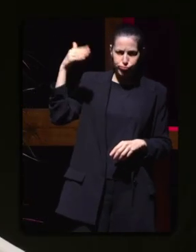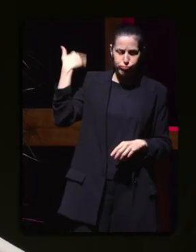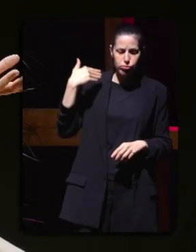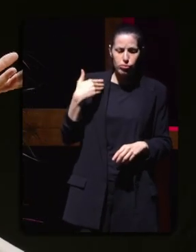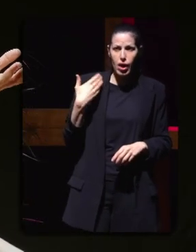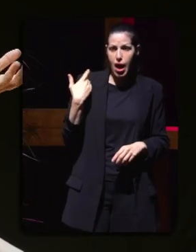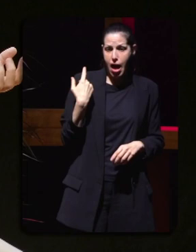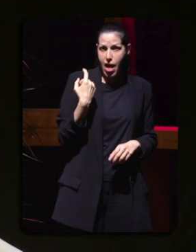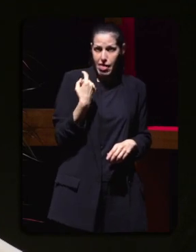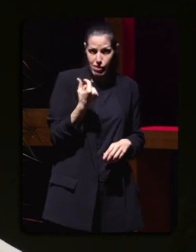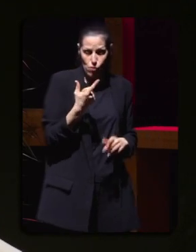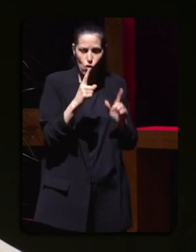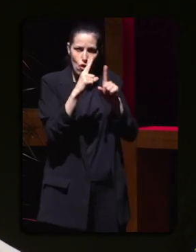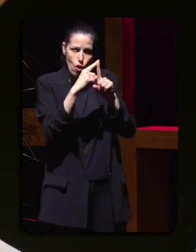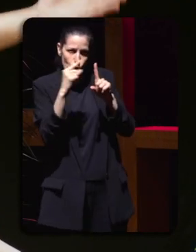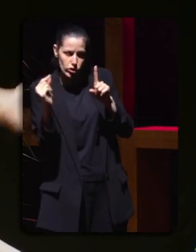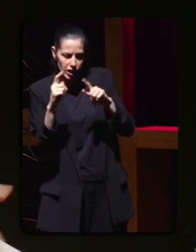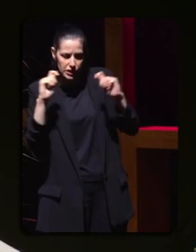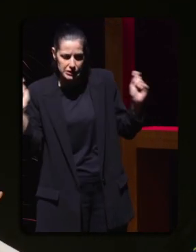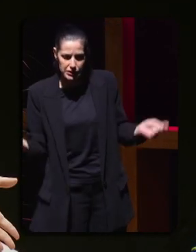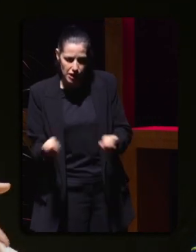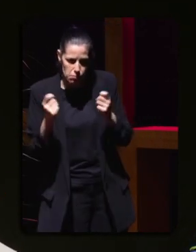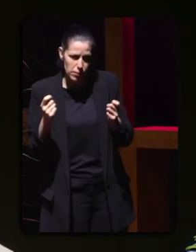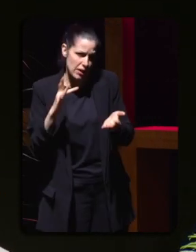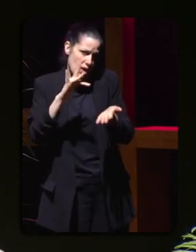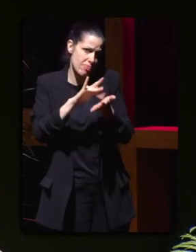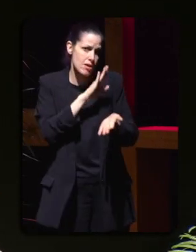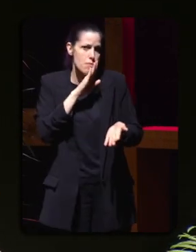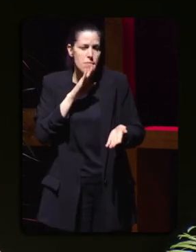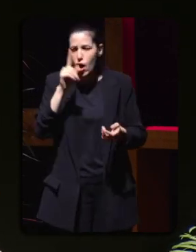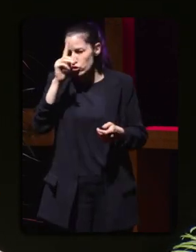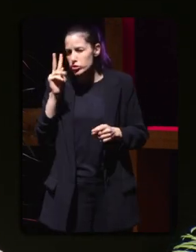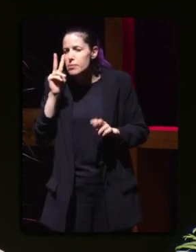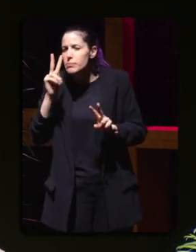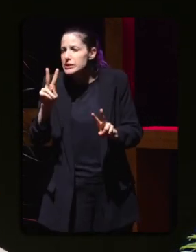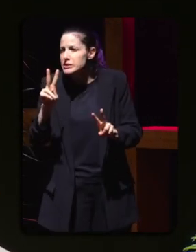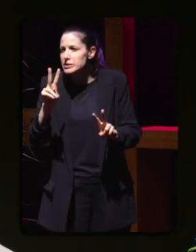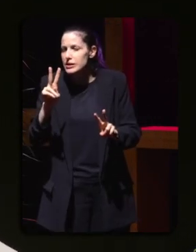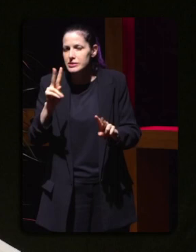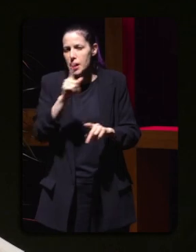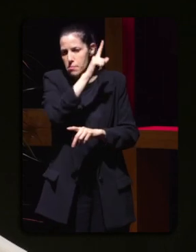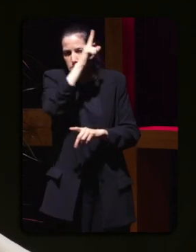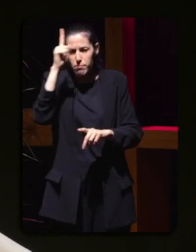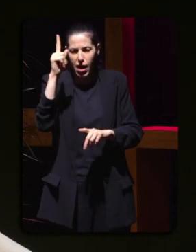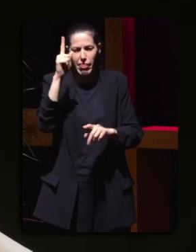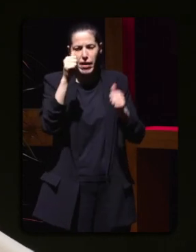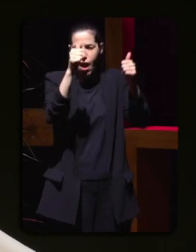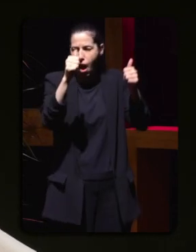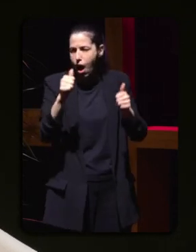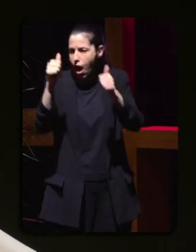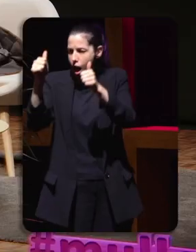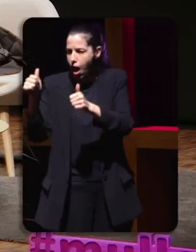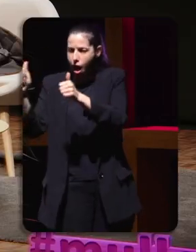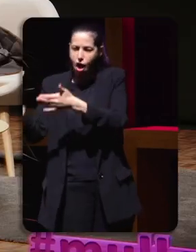el corte inglés hizo una una campaña por el día de la madre no sé si la visteis en Madrid estaba en todas partes y cómo era